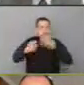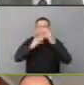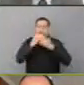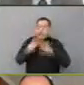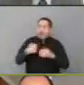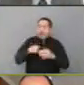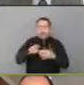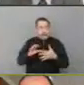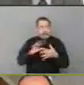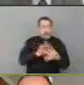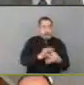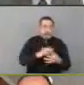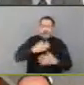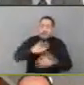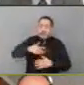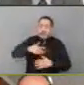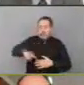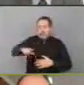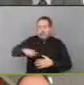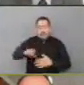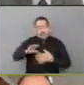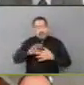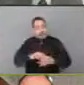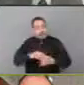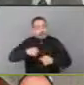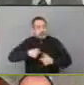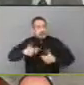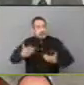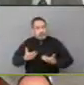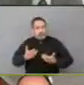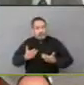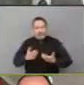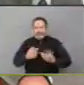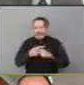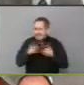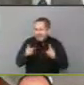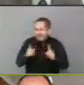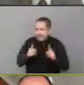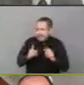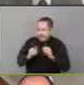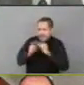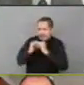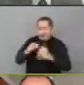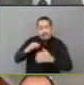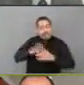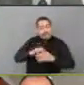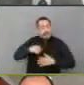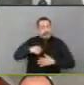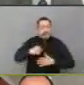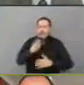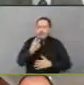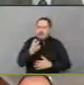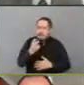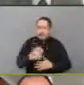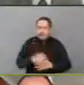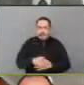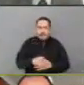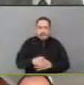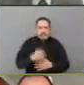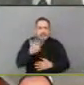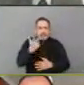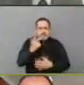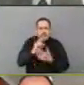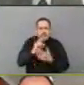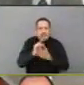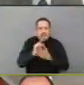los logros de gobierno con la persona más que con la propia institución. En este sentido, durante los 8 segundos de aparición